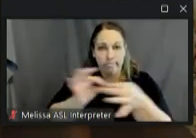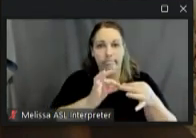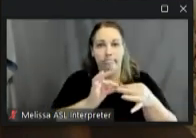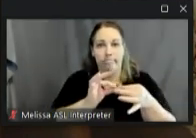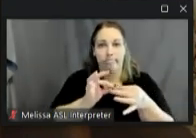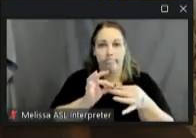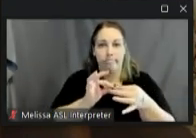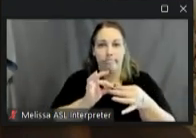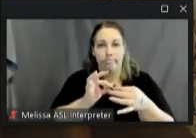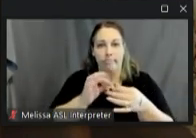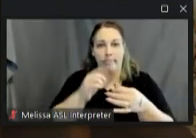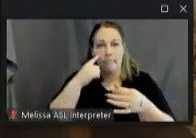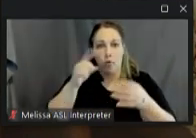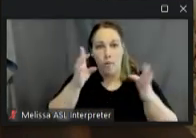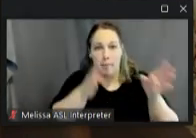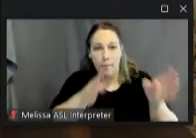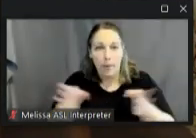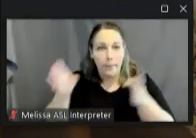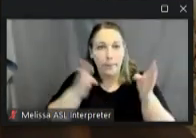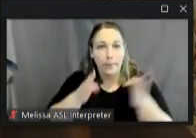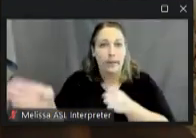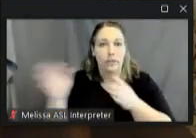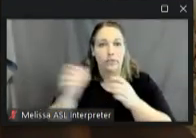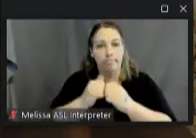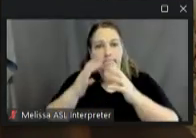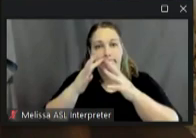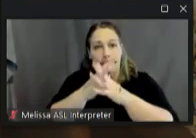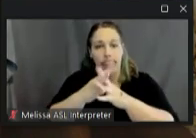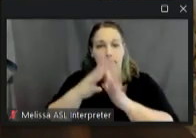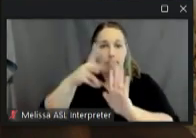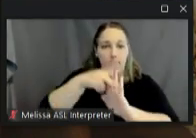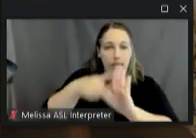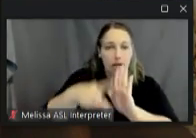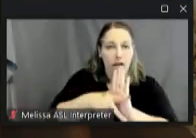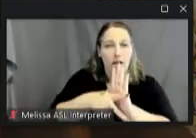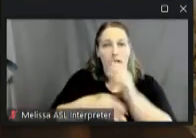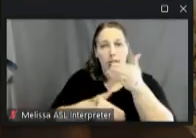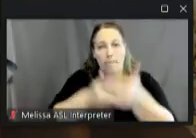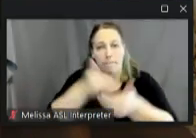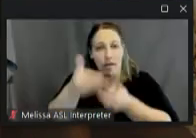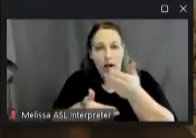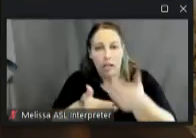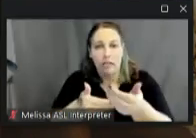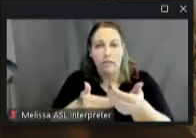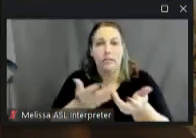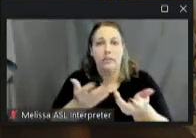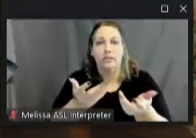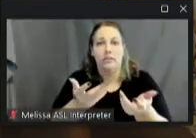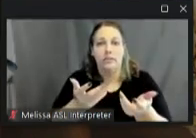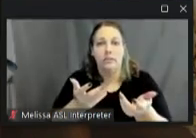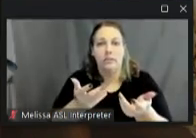la participación, la visibilización y la toma de decisiones de